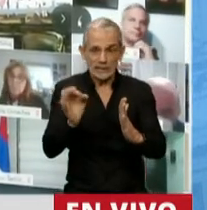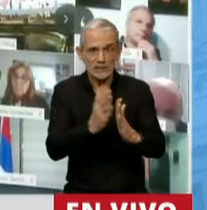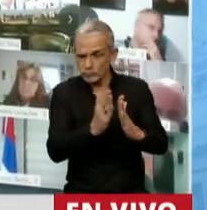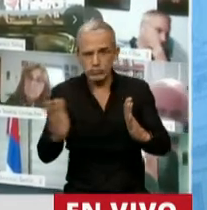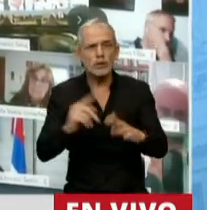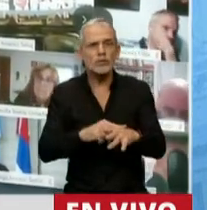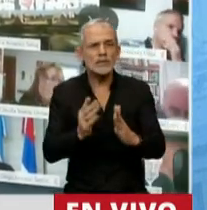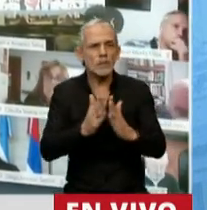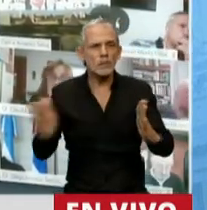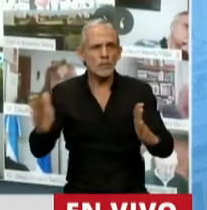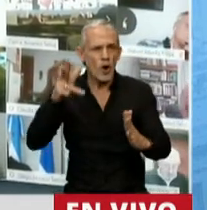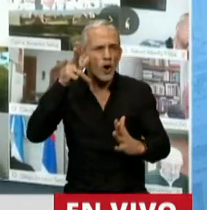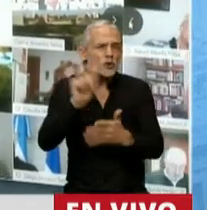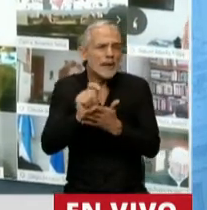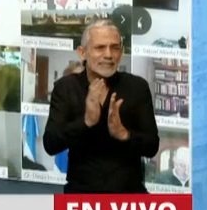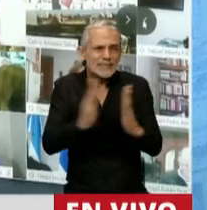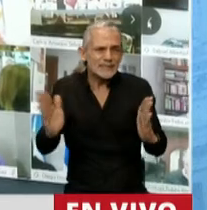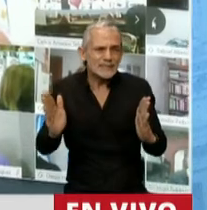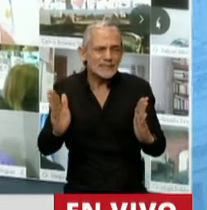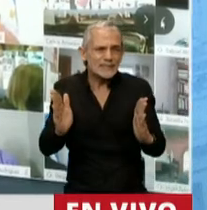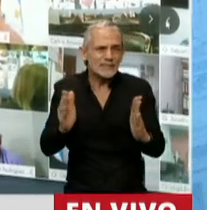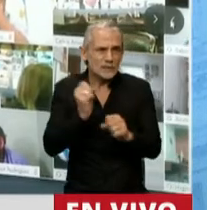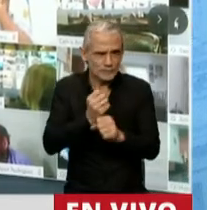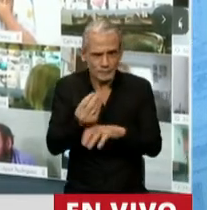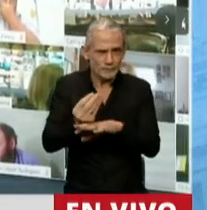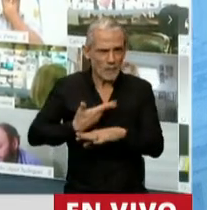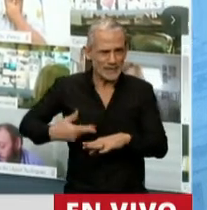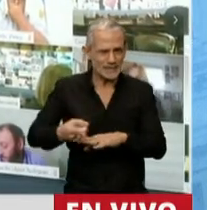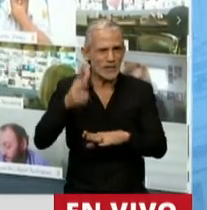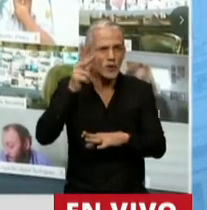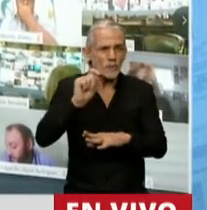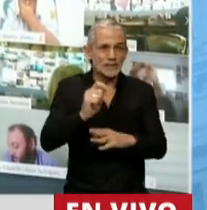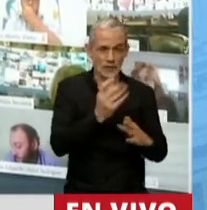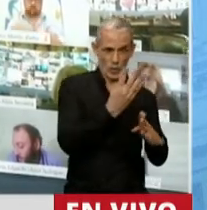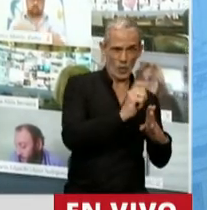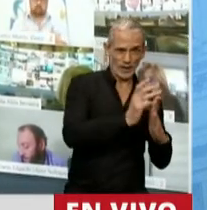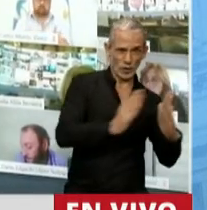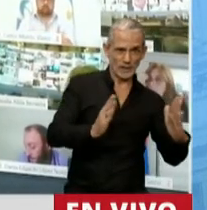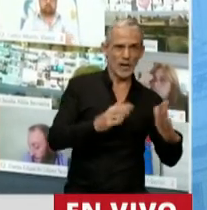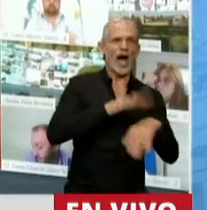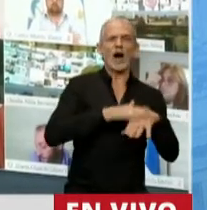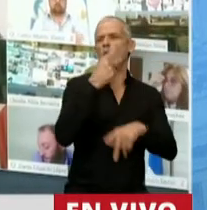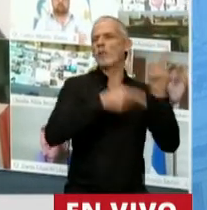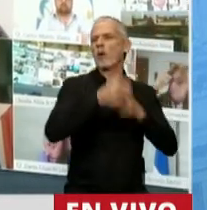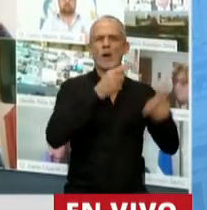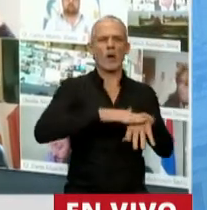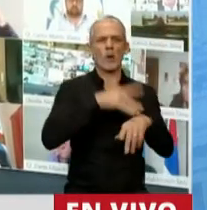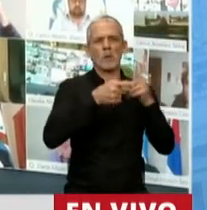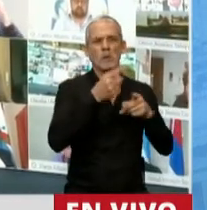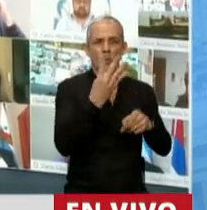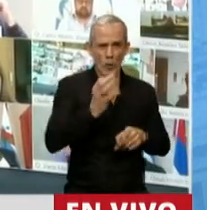señor presidente? Llevan 8 meses de gestión, en donde los primeros 4 nos echaban la culpa a nosotros, que